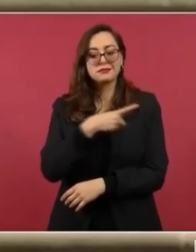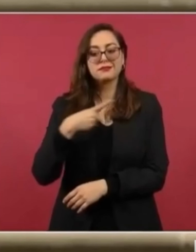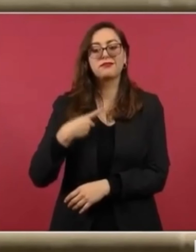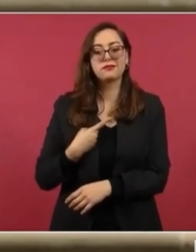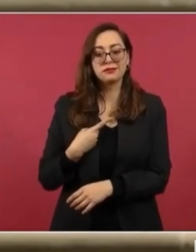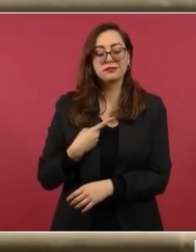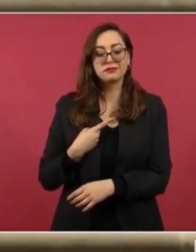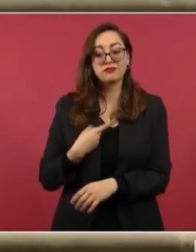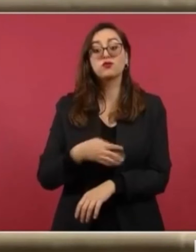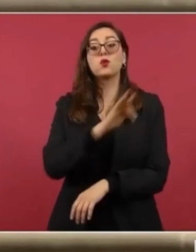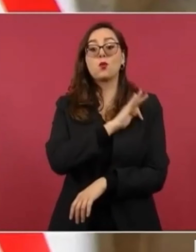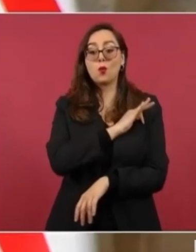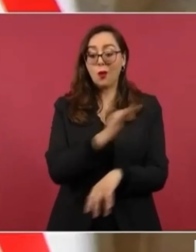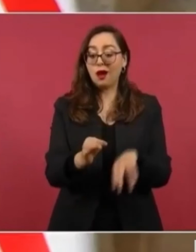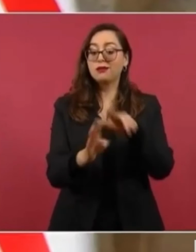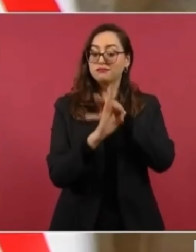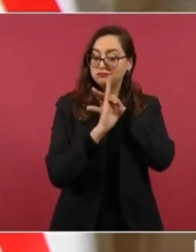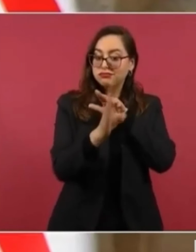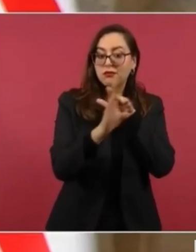ordenada.